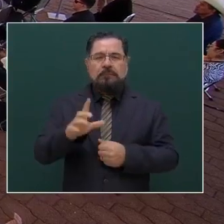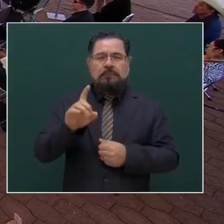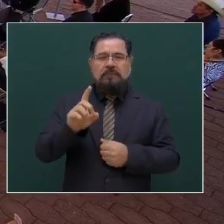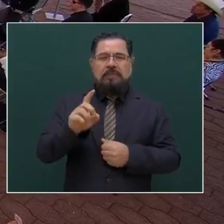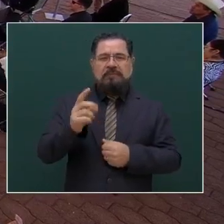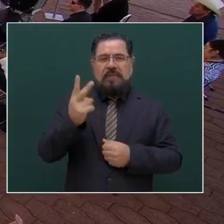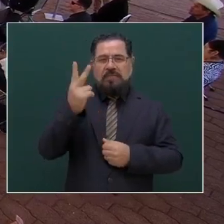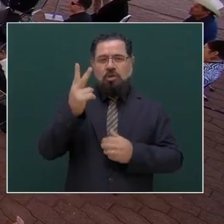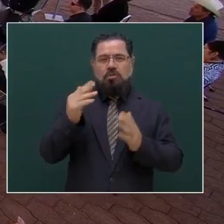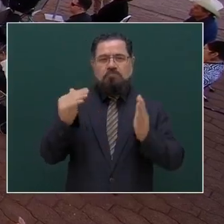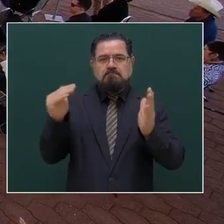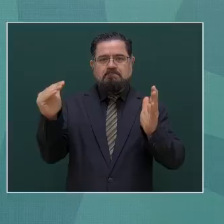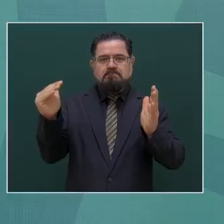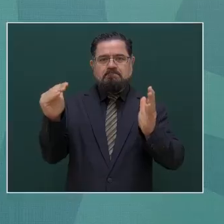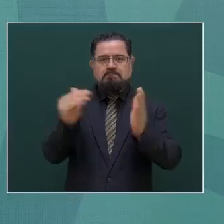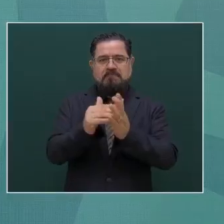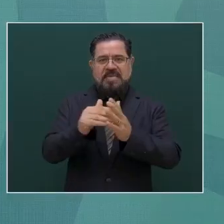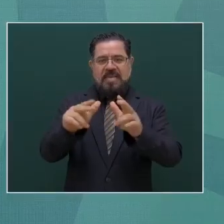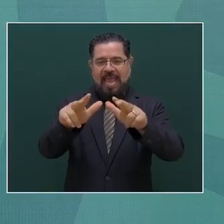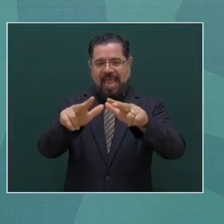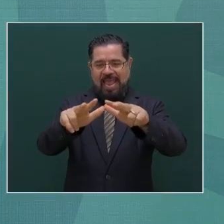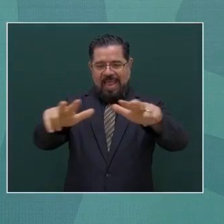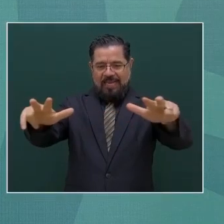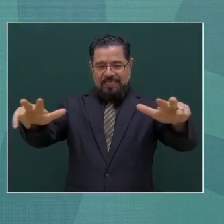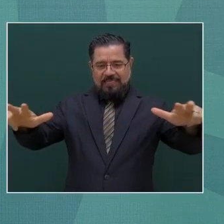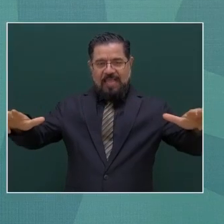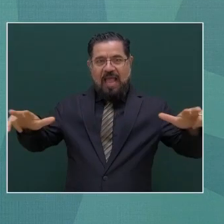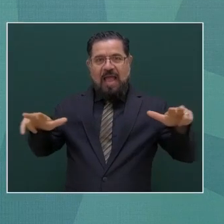32 mil hectáreas.